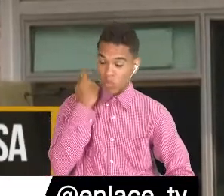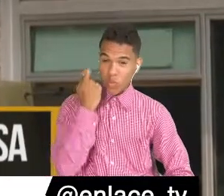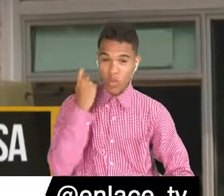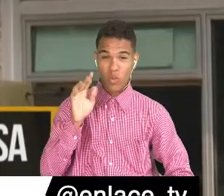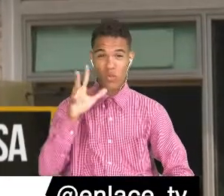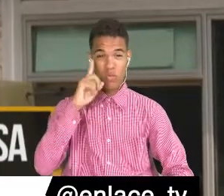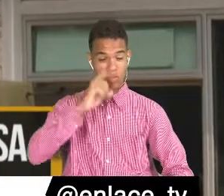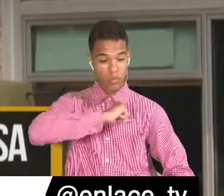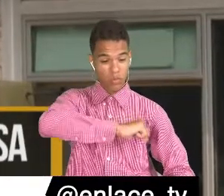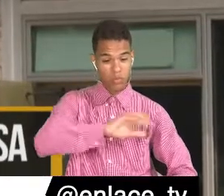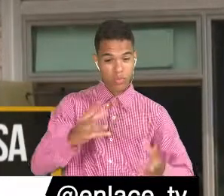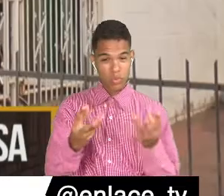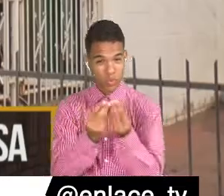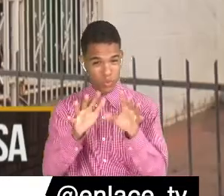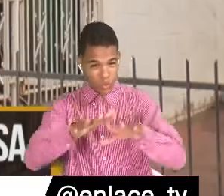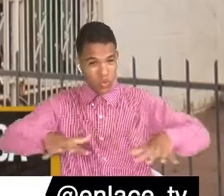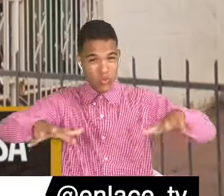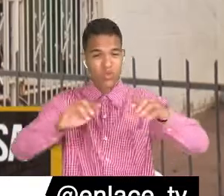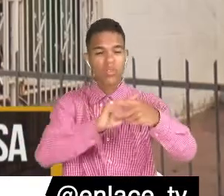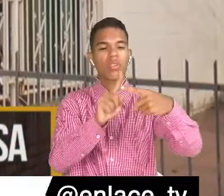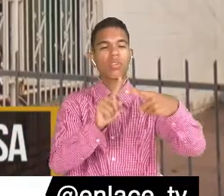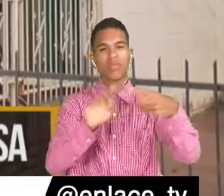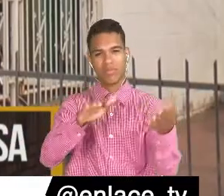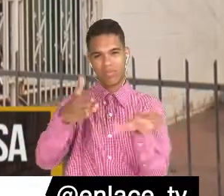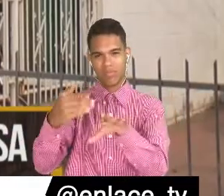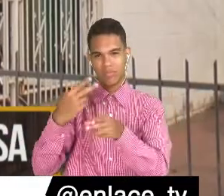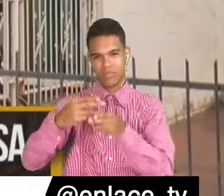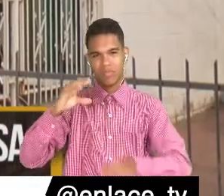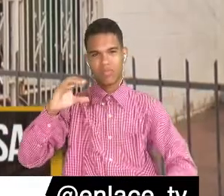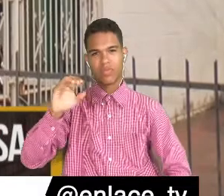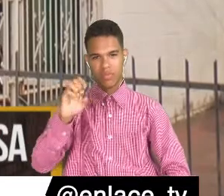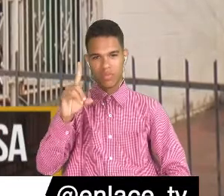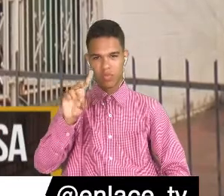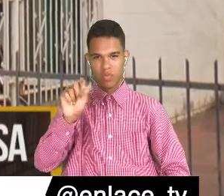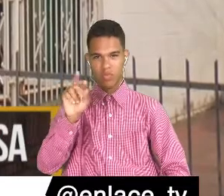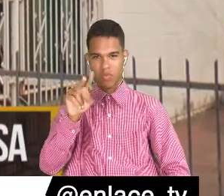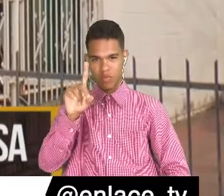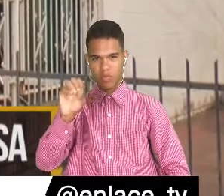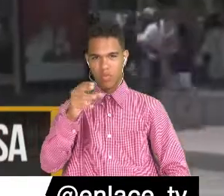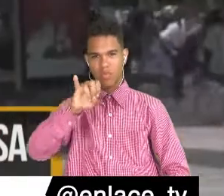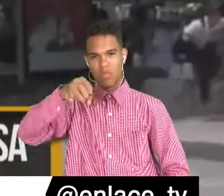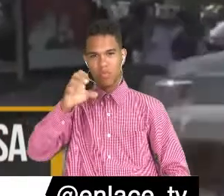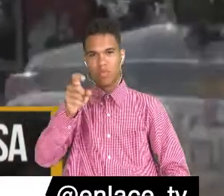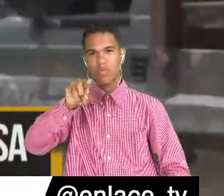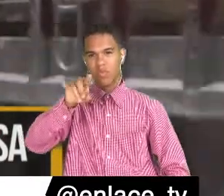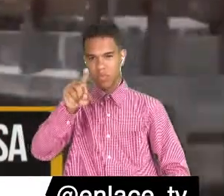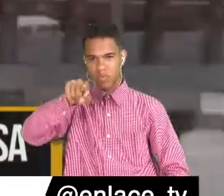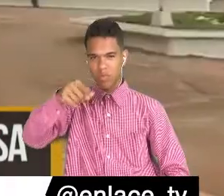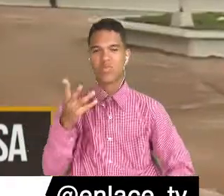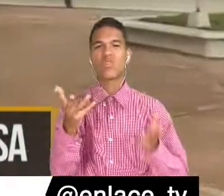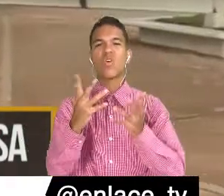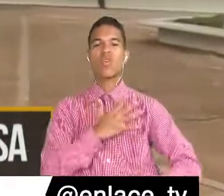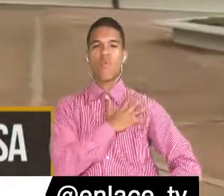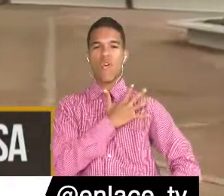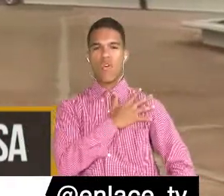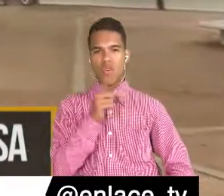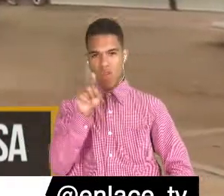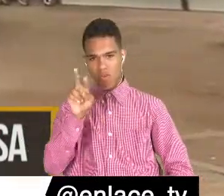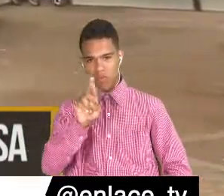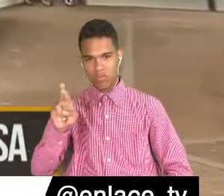conocer la muerte de un campesino identificado como Eduardo Jesús Gutiérrez en el sur de Bolívar, al parecer por miembros del Ejército